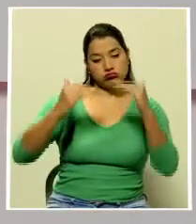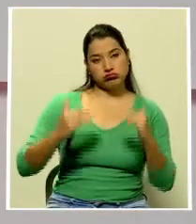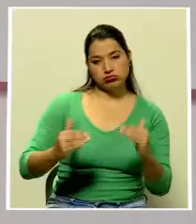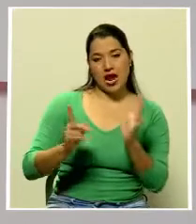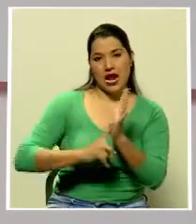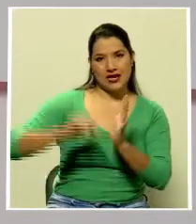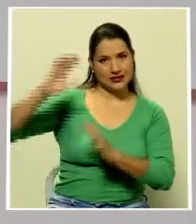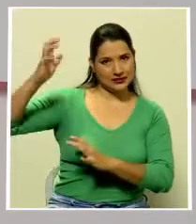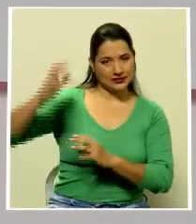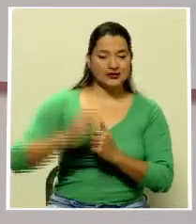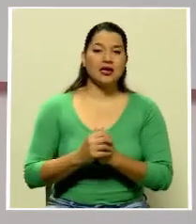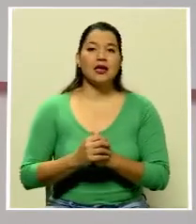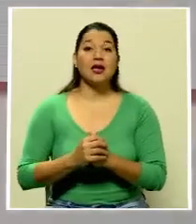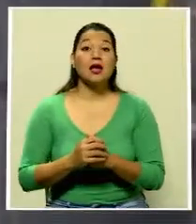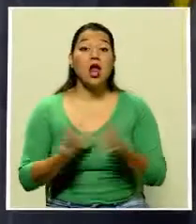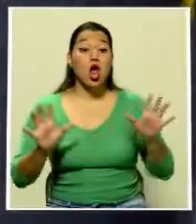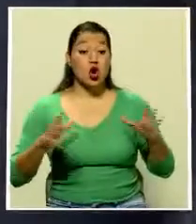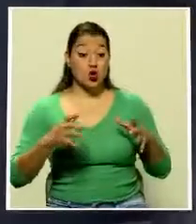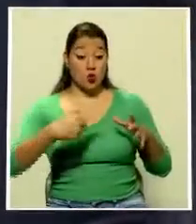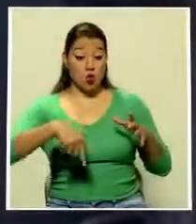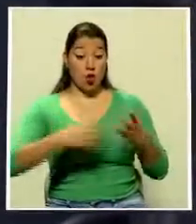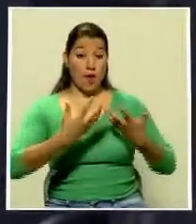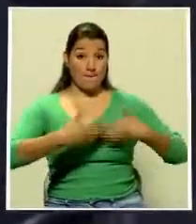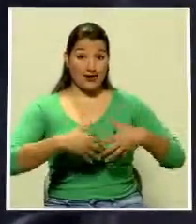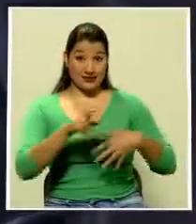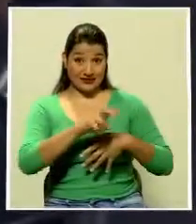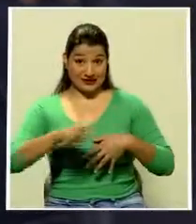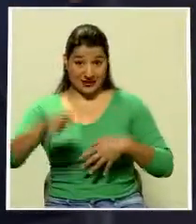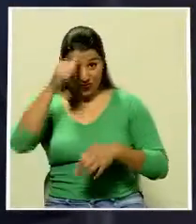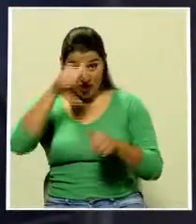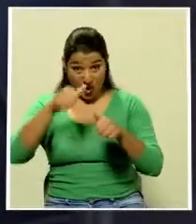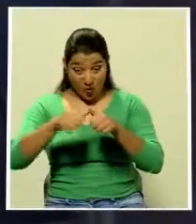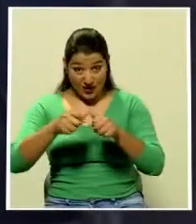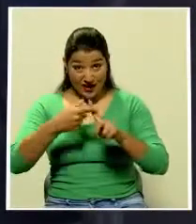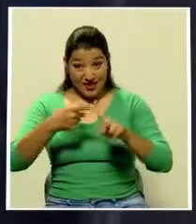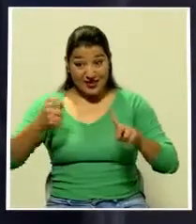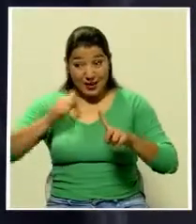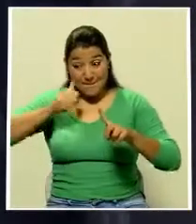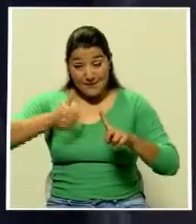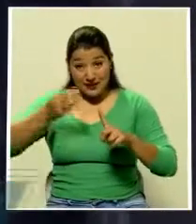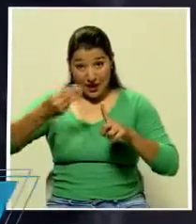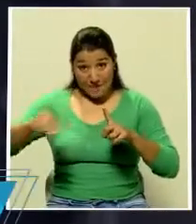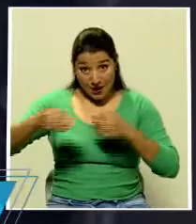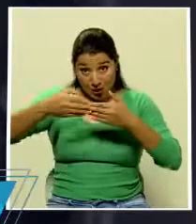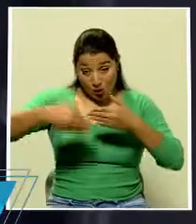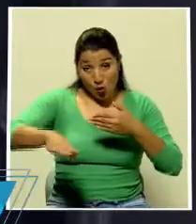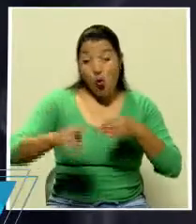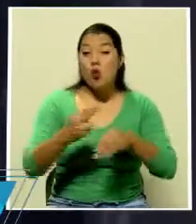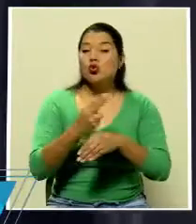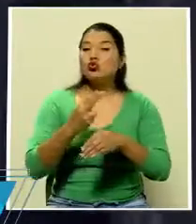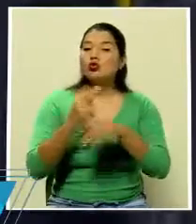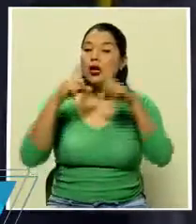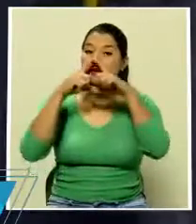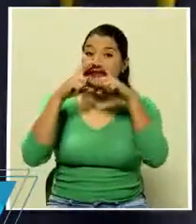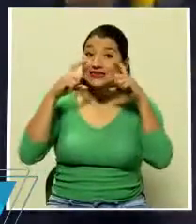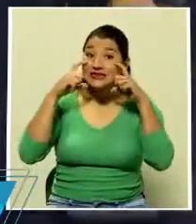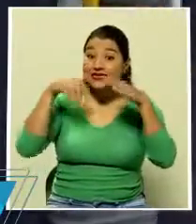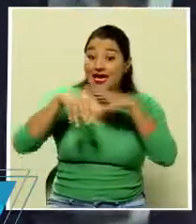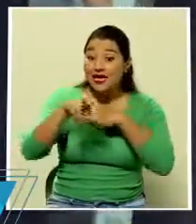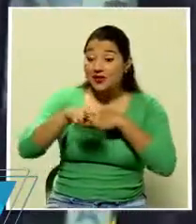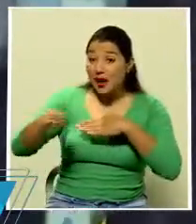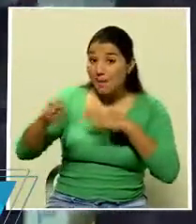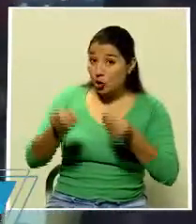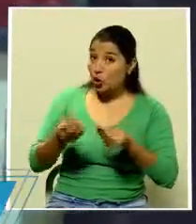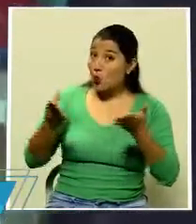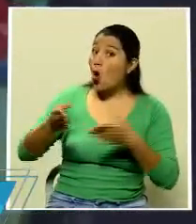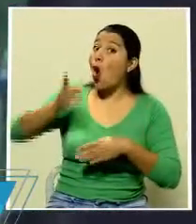La Cámara Nacional de Transportes recuerda que a partir de este miércoles el uso de la mascarilla en el transporte público